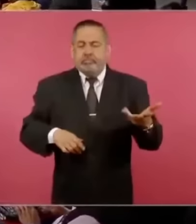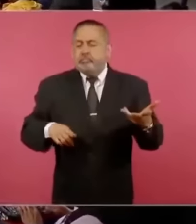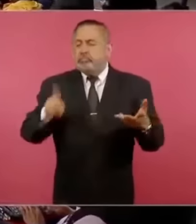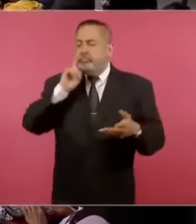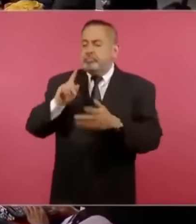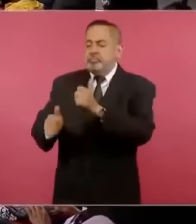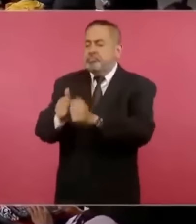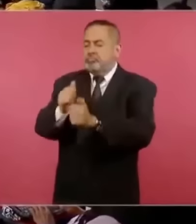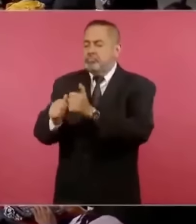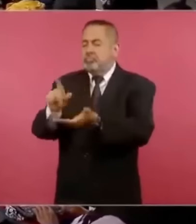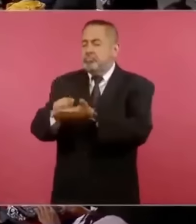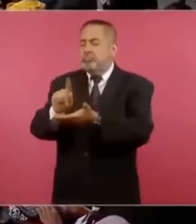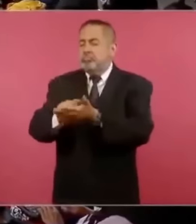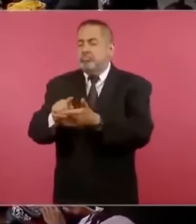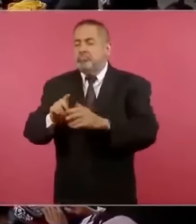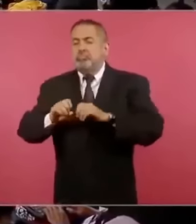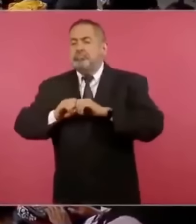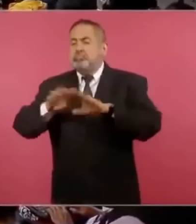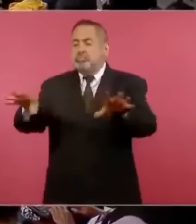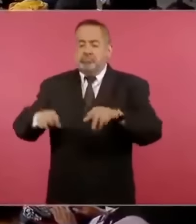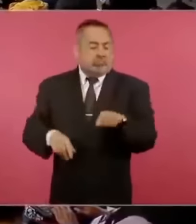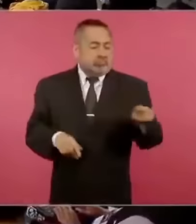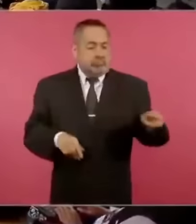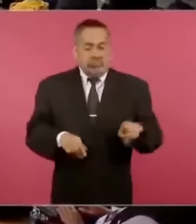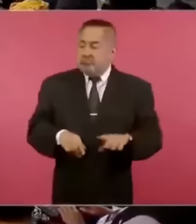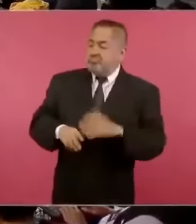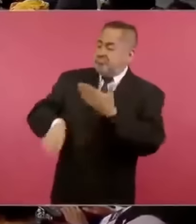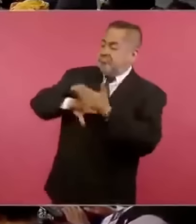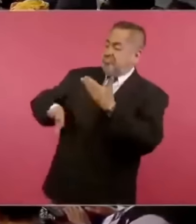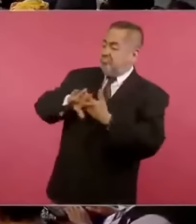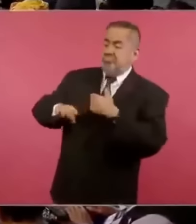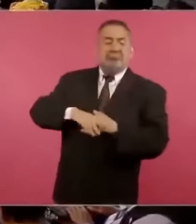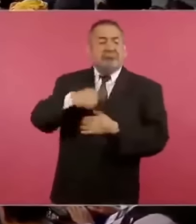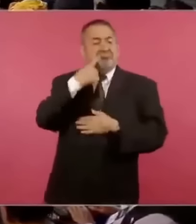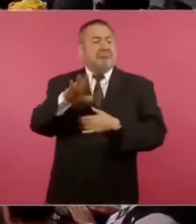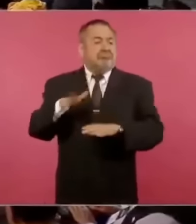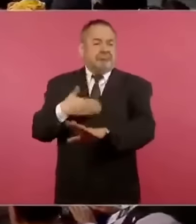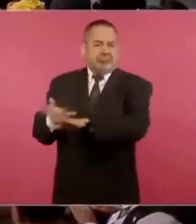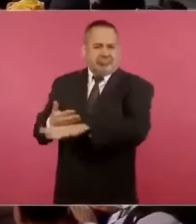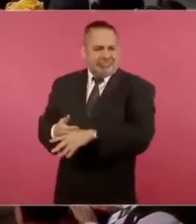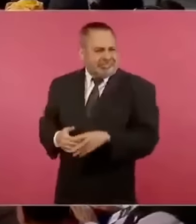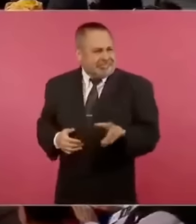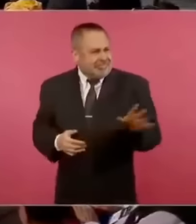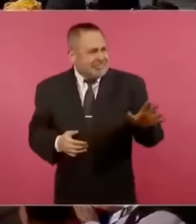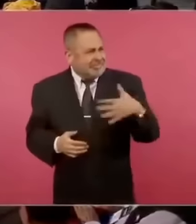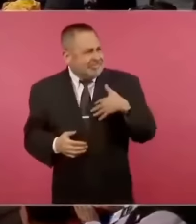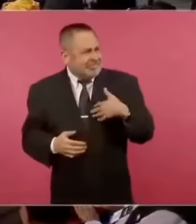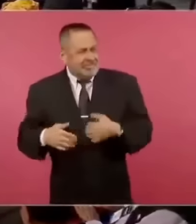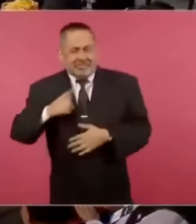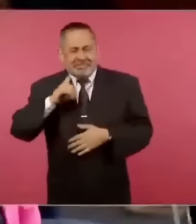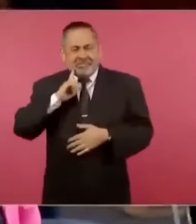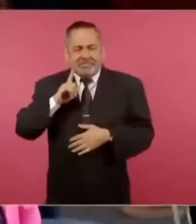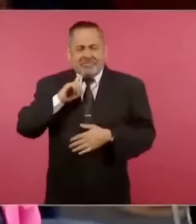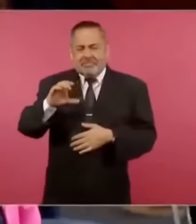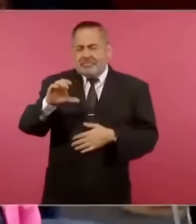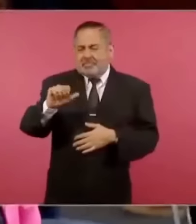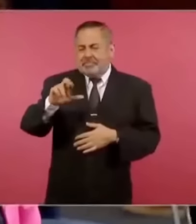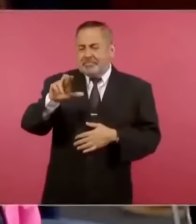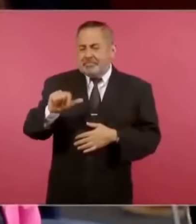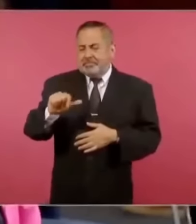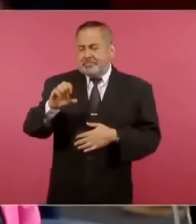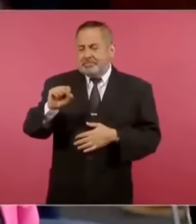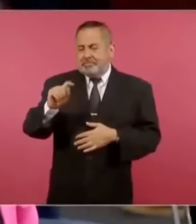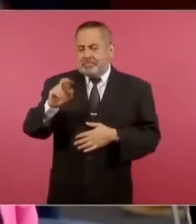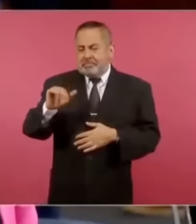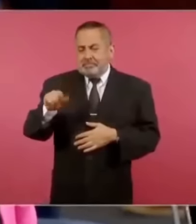ciudadana y la demandó por esa cuestión de género, y porque la ciudadana Carla Estrella puso un tuit donde